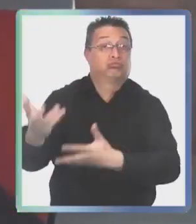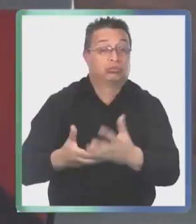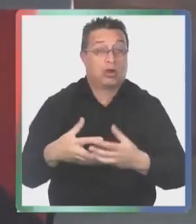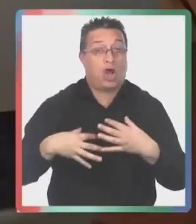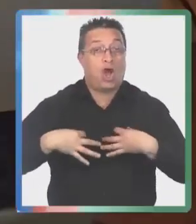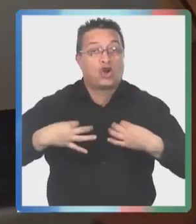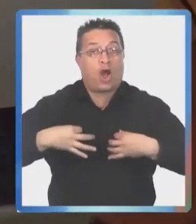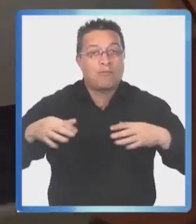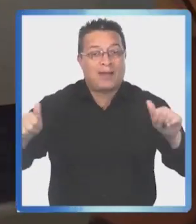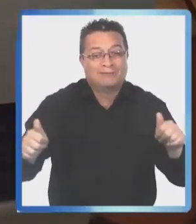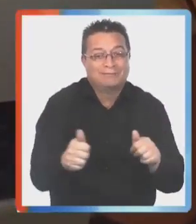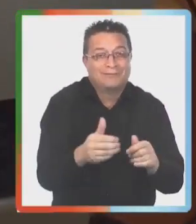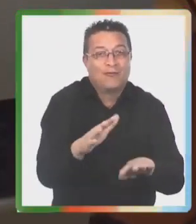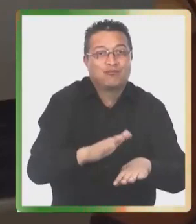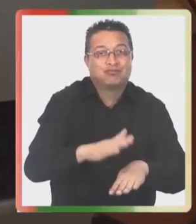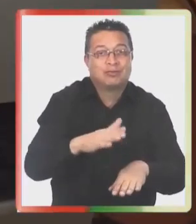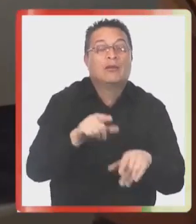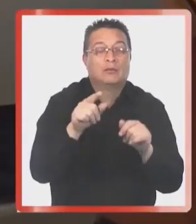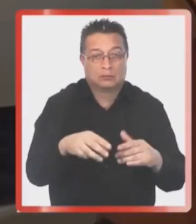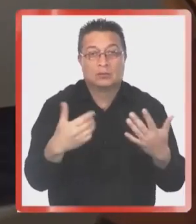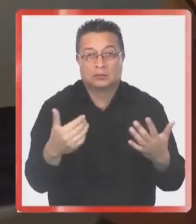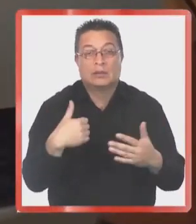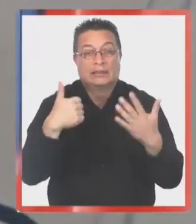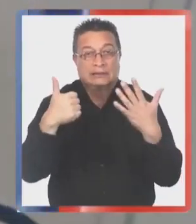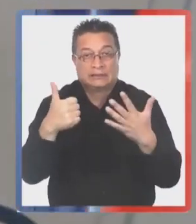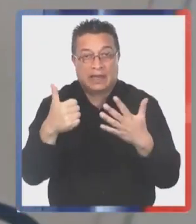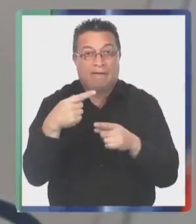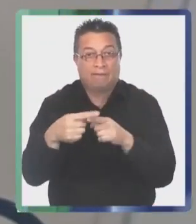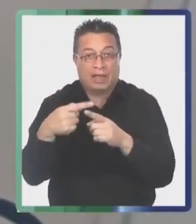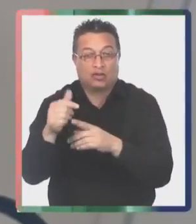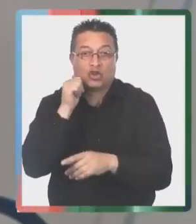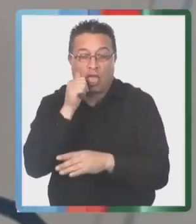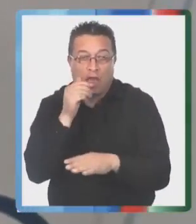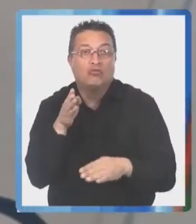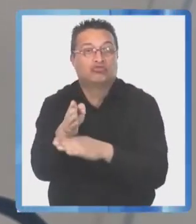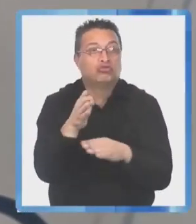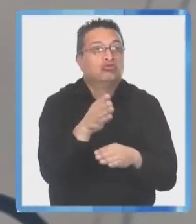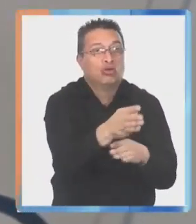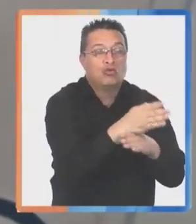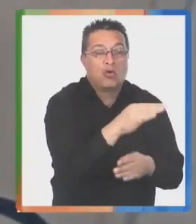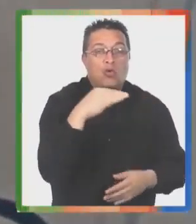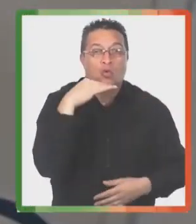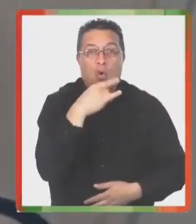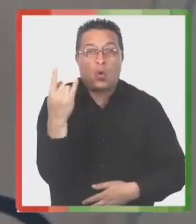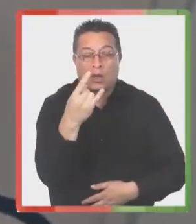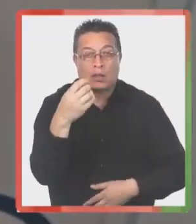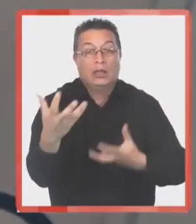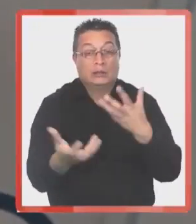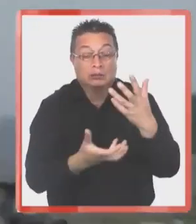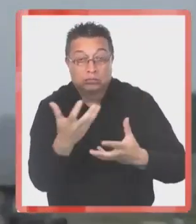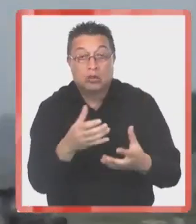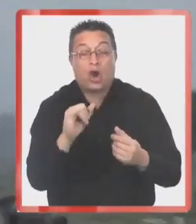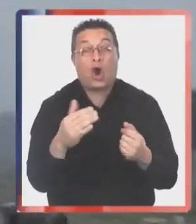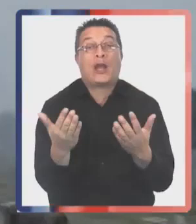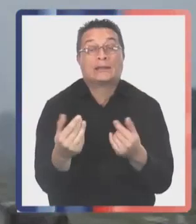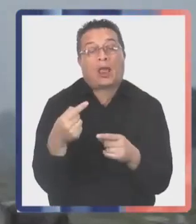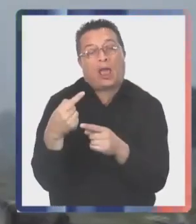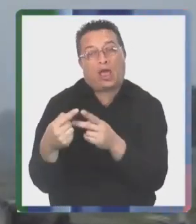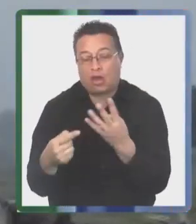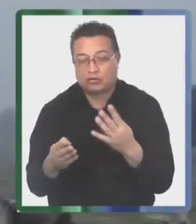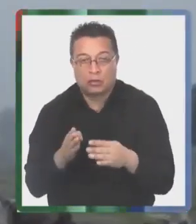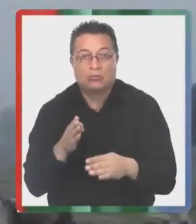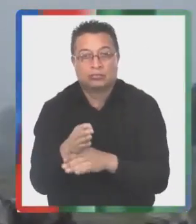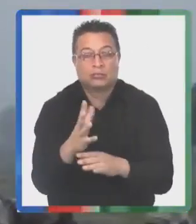descuido puede generar una emergencia. En promedio son 6 las salidas diarias que tiene el Cuerpo de Bomberos a diversas emergencias, tanto a incendios